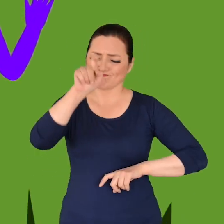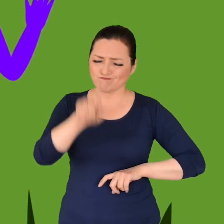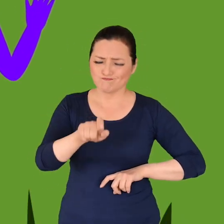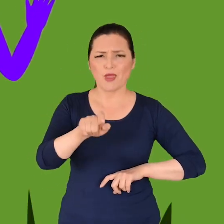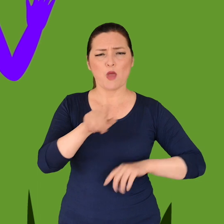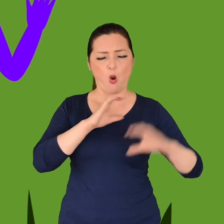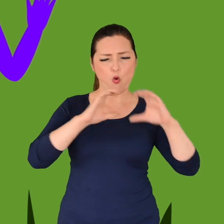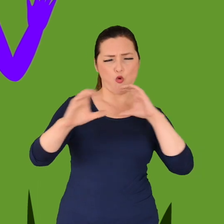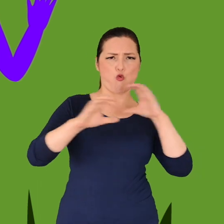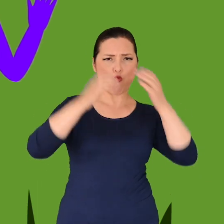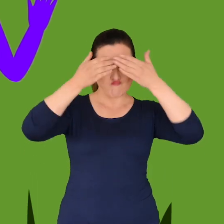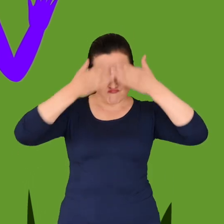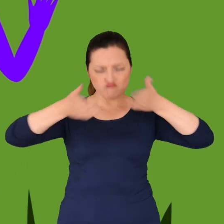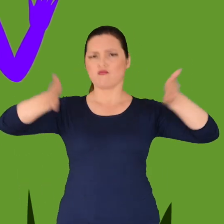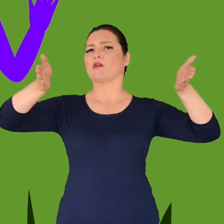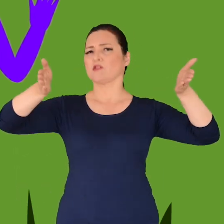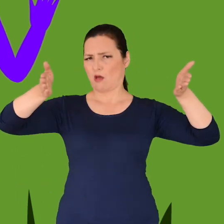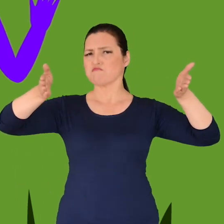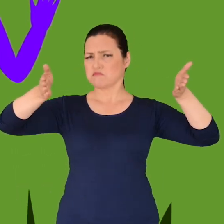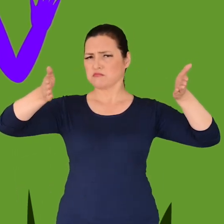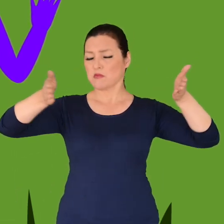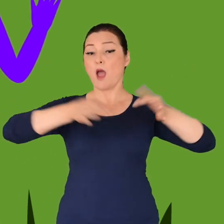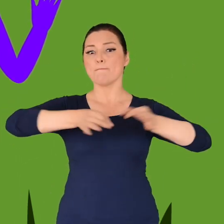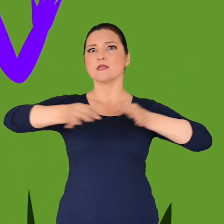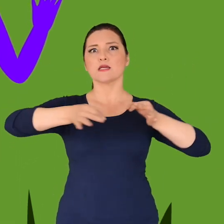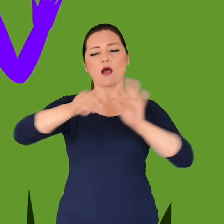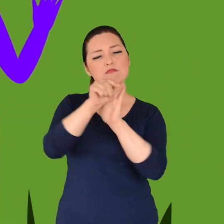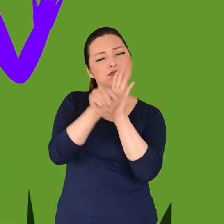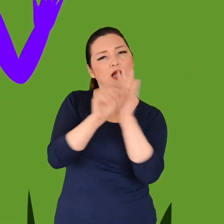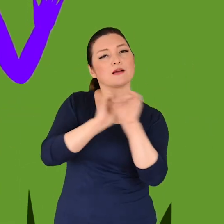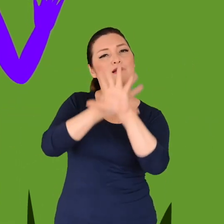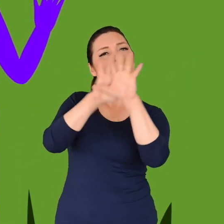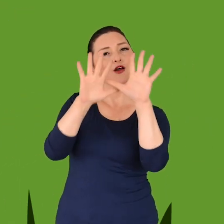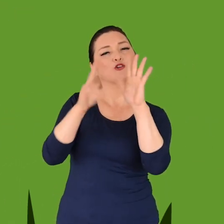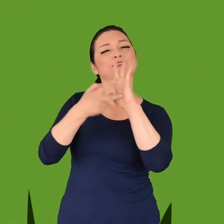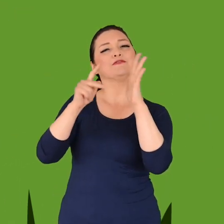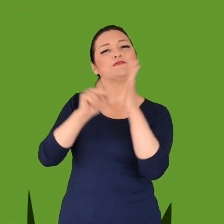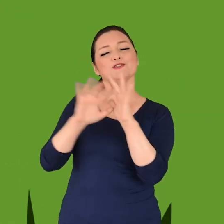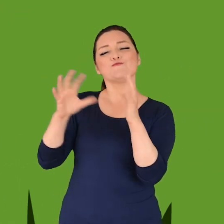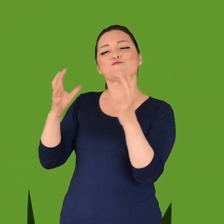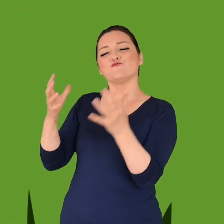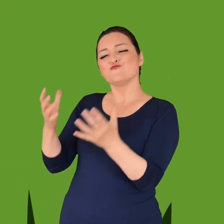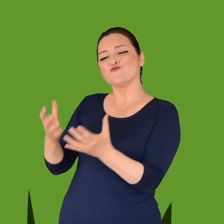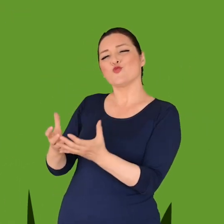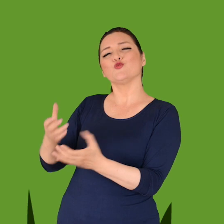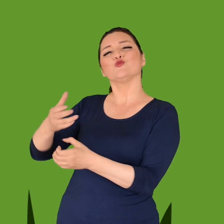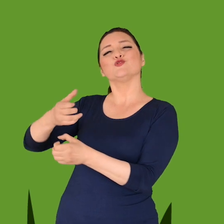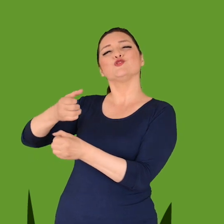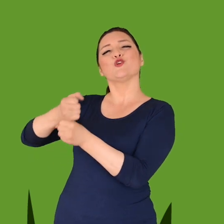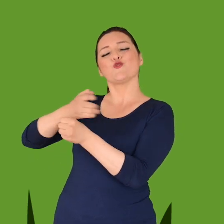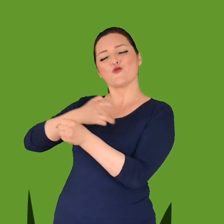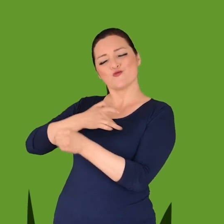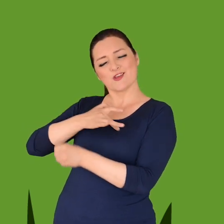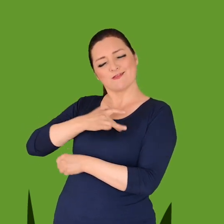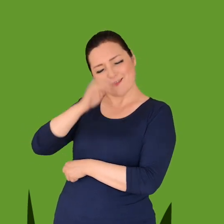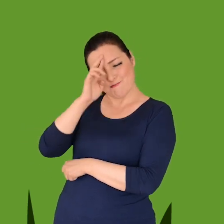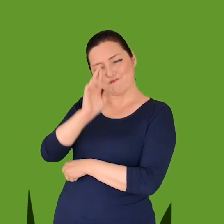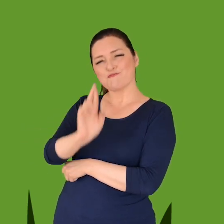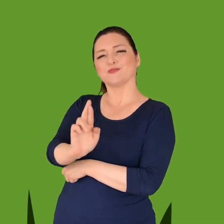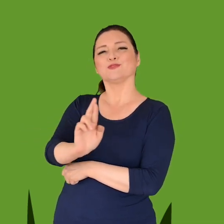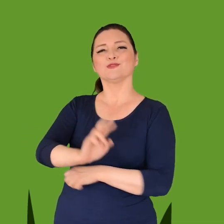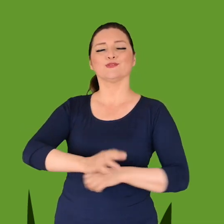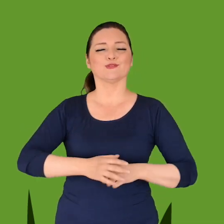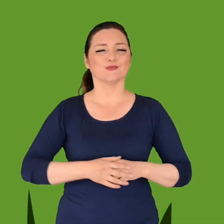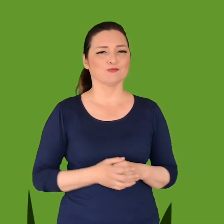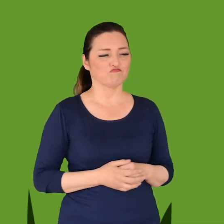Debemos acostumbrarnos a conversar abiertamente sobre este tema, para tener un mundo más seguro y respetuoso.